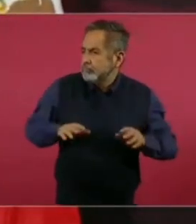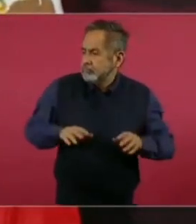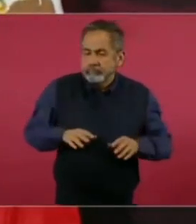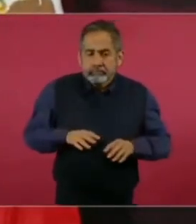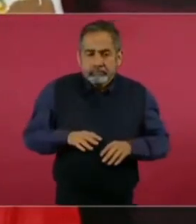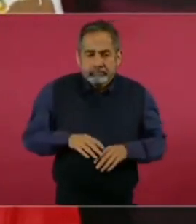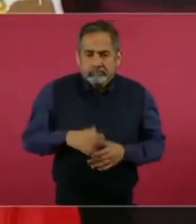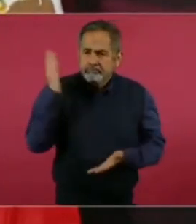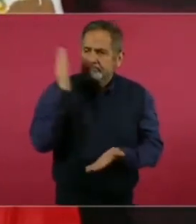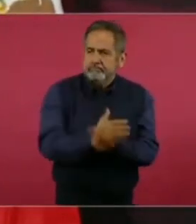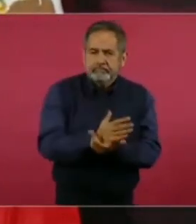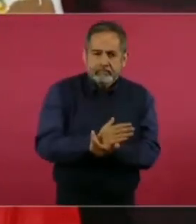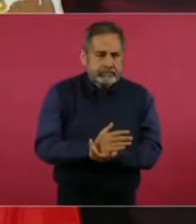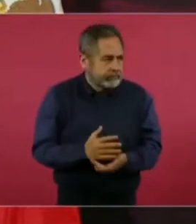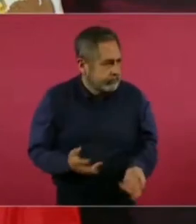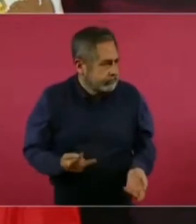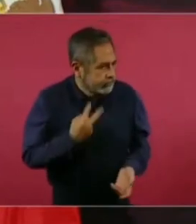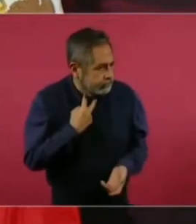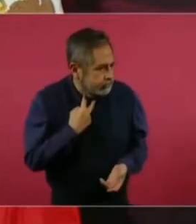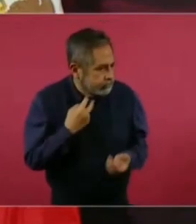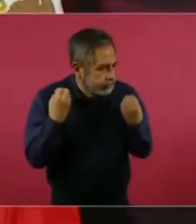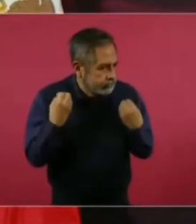detienen el proceso.